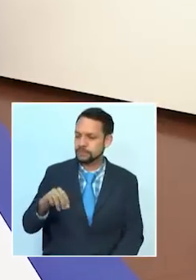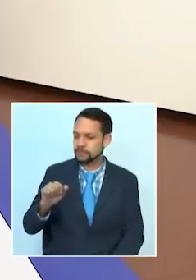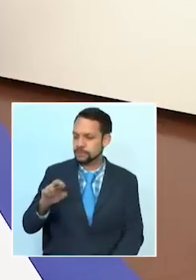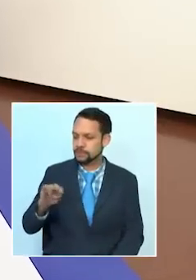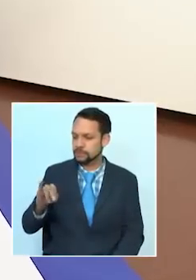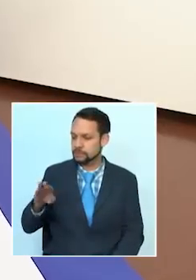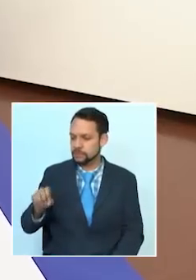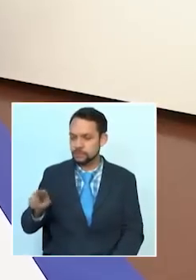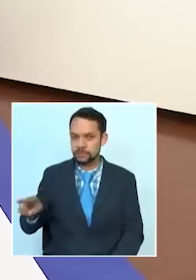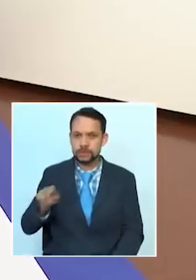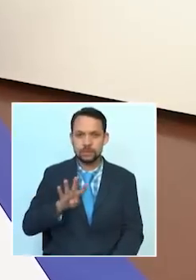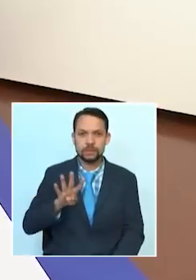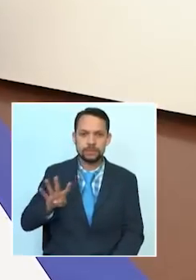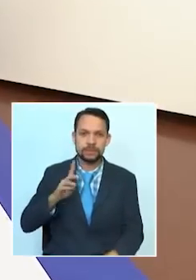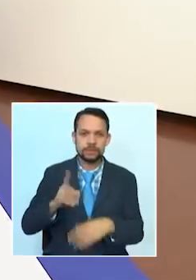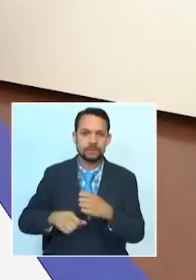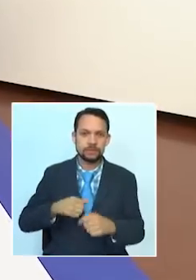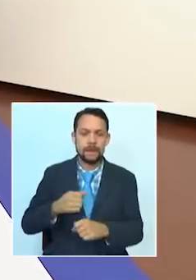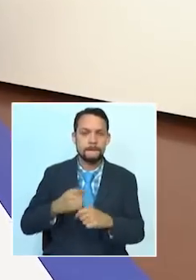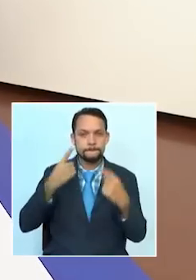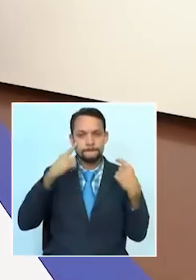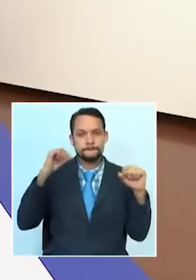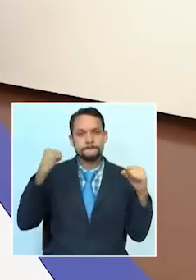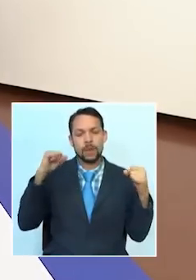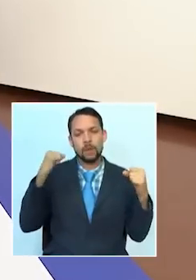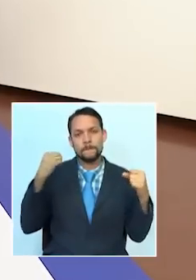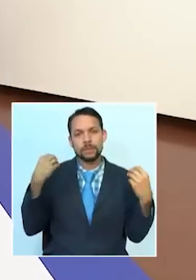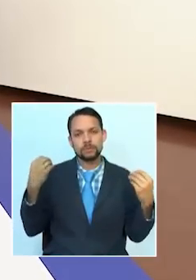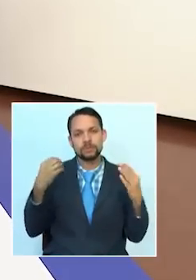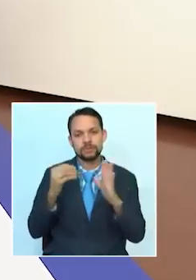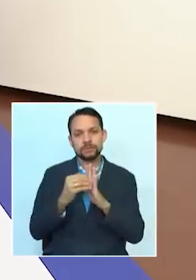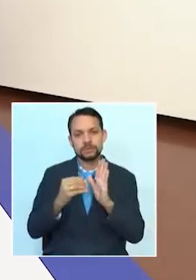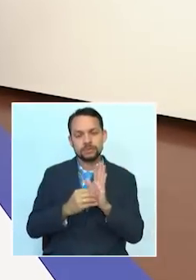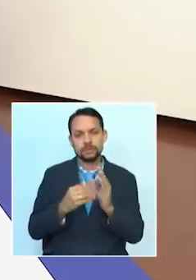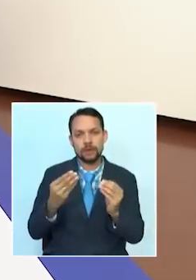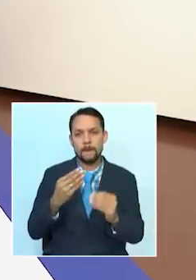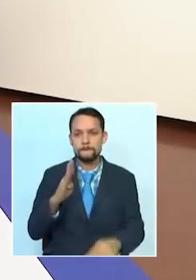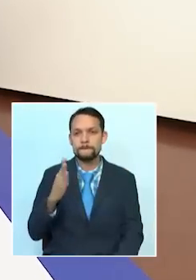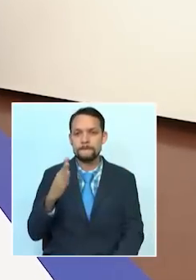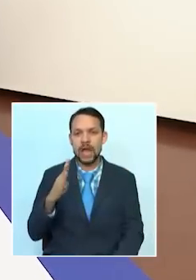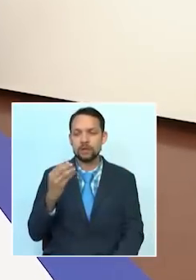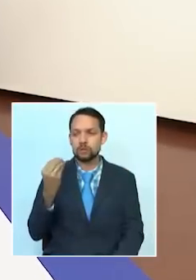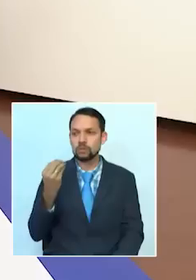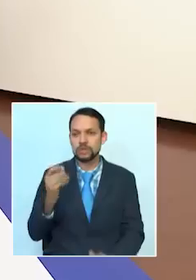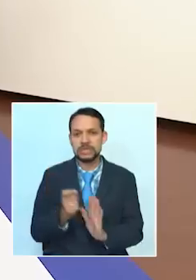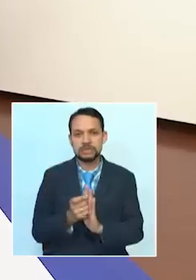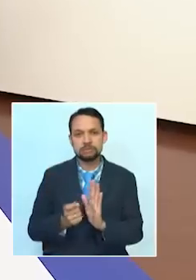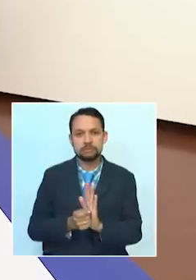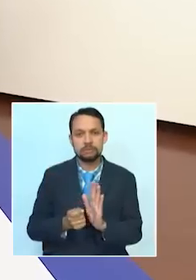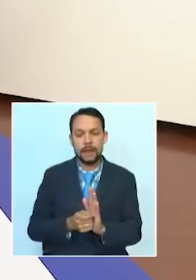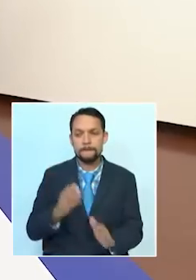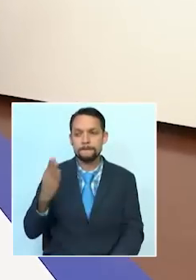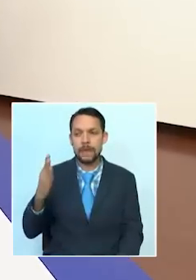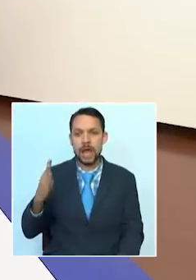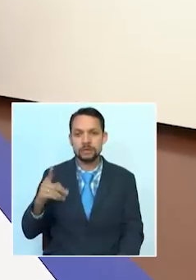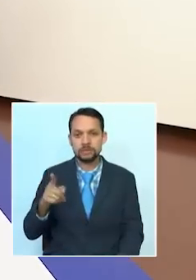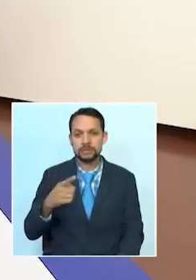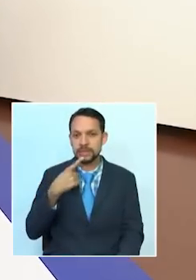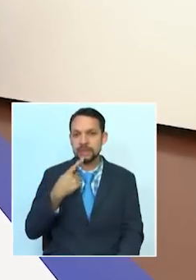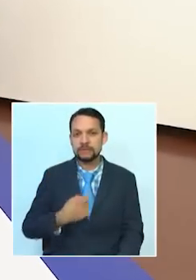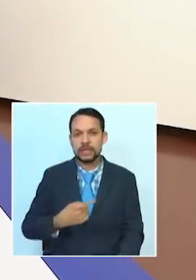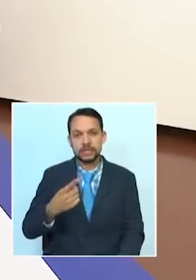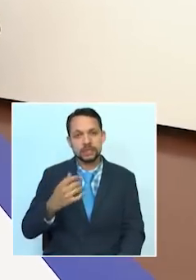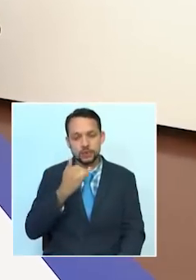54 años me preocupa porque tengo que ir mucho al baño a orinar a veces no me da tiempo de llegar